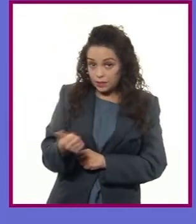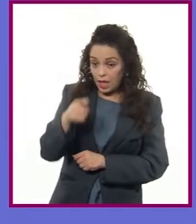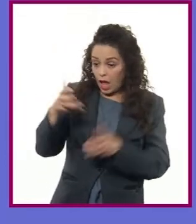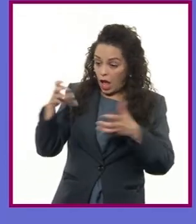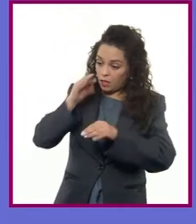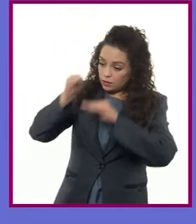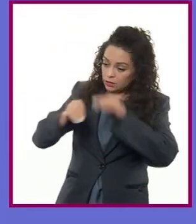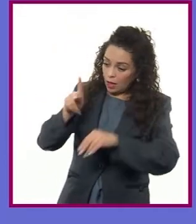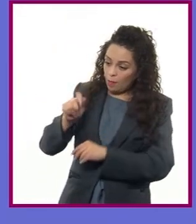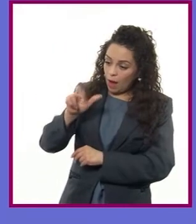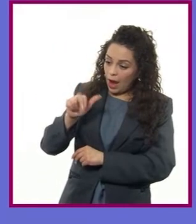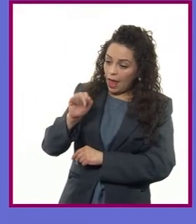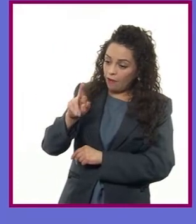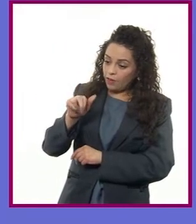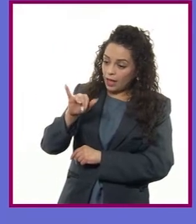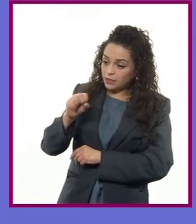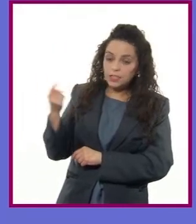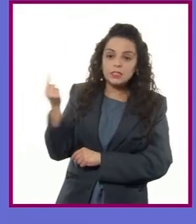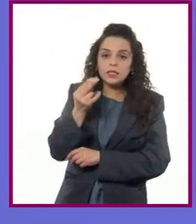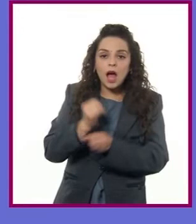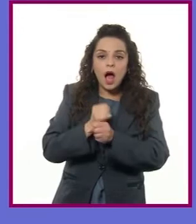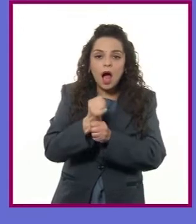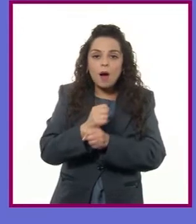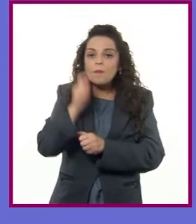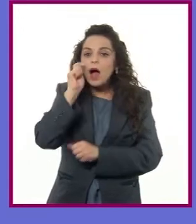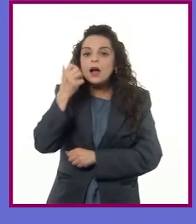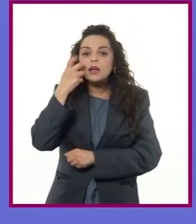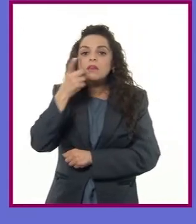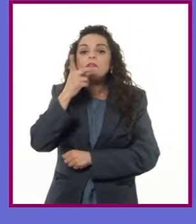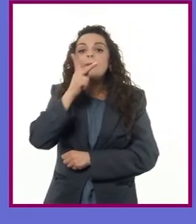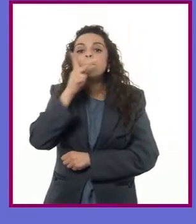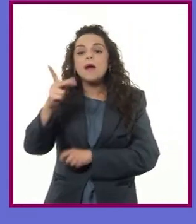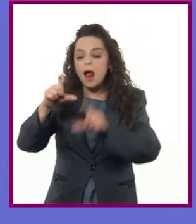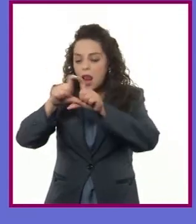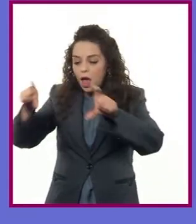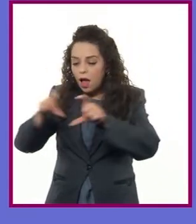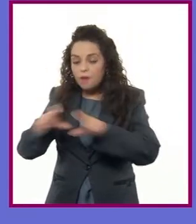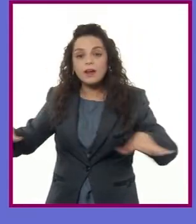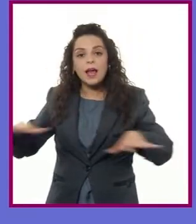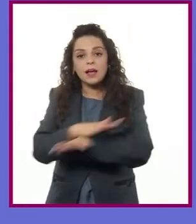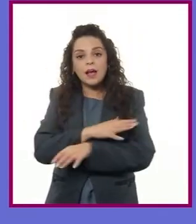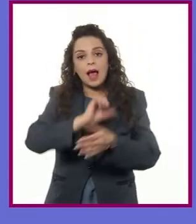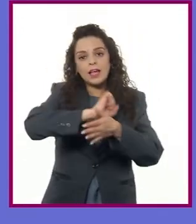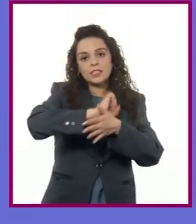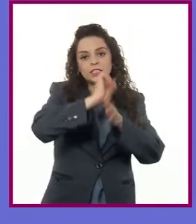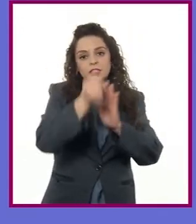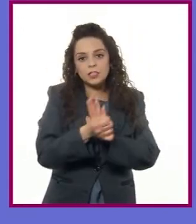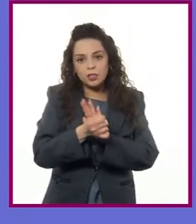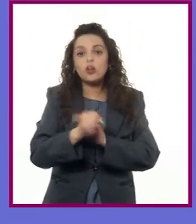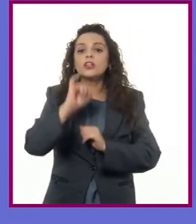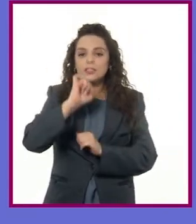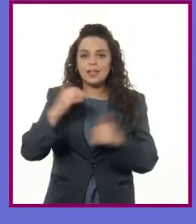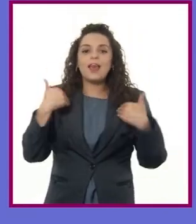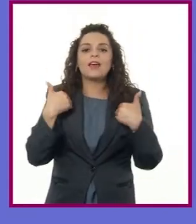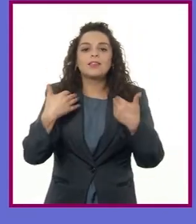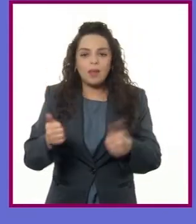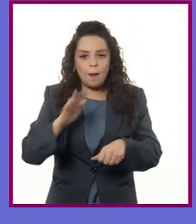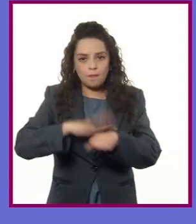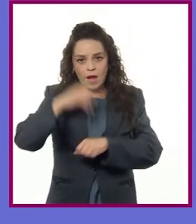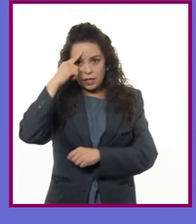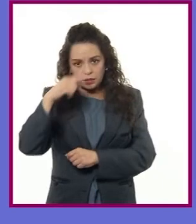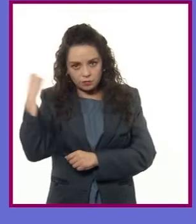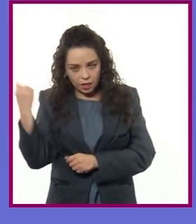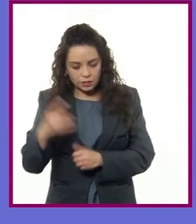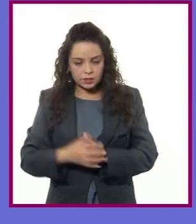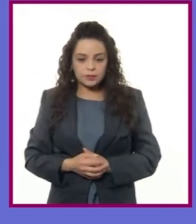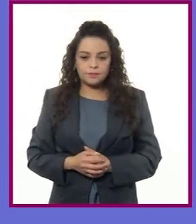significado de las palabras y cambiarlas por sinónimos comprensibles. Lo que observo es que se retomaron las citas